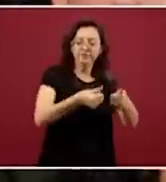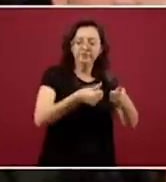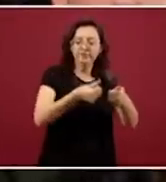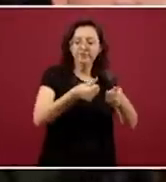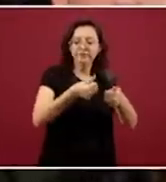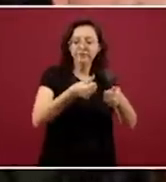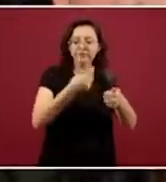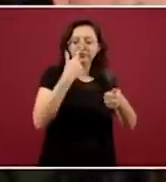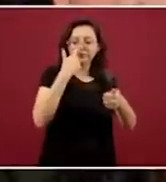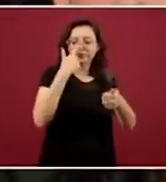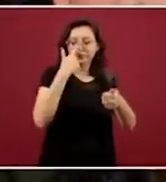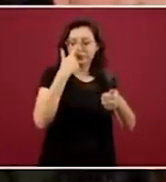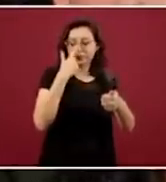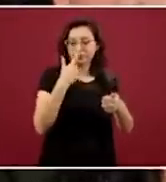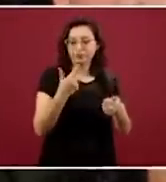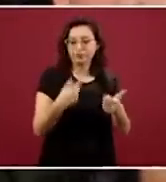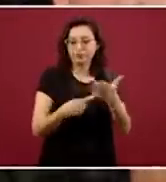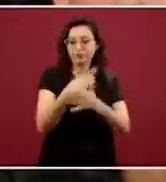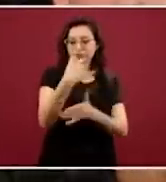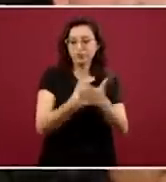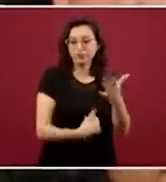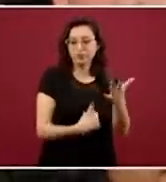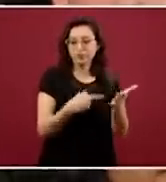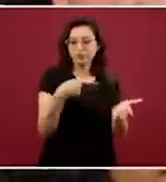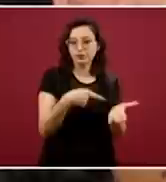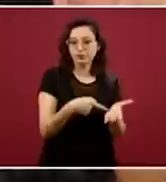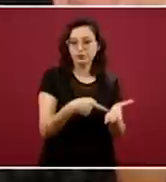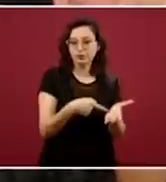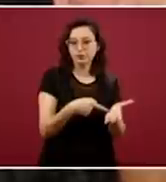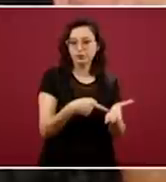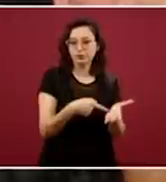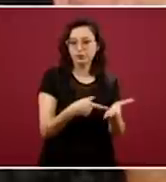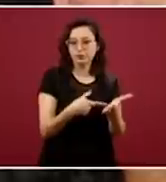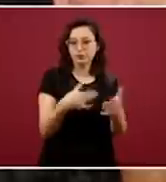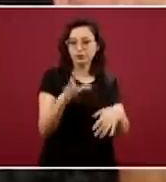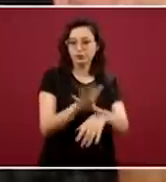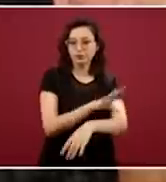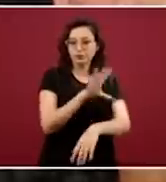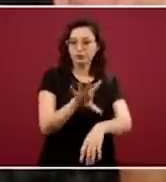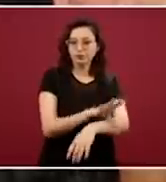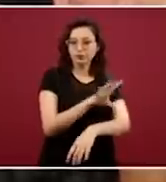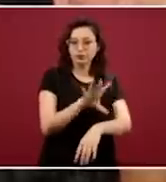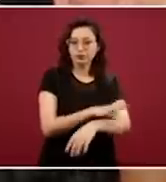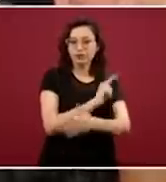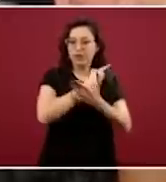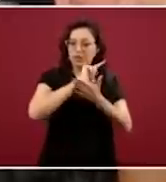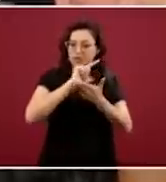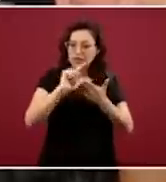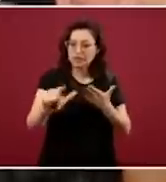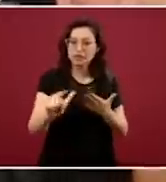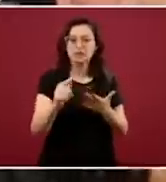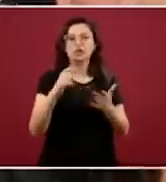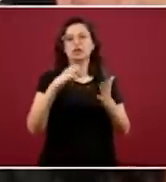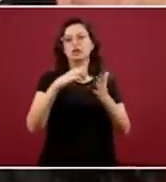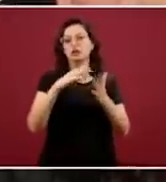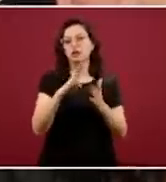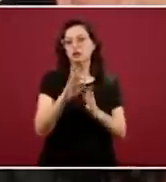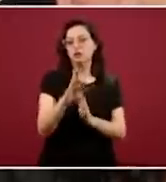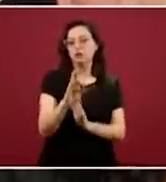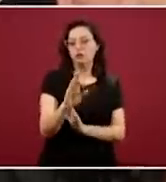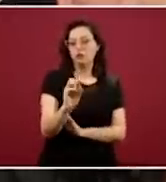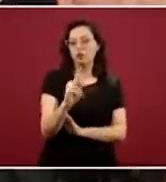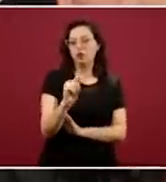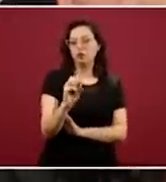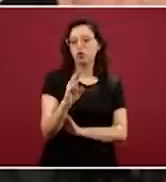¿Qué tanto se están considerando los proyectos en materia de energías renovables, como energía fotovoltaica,